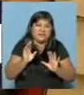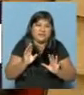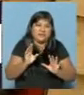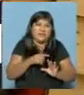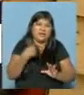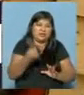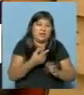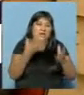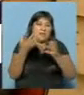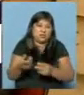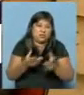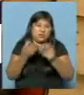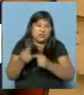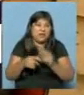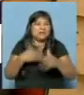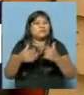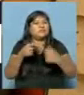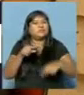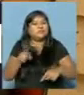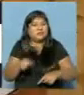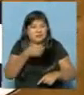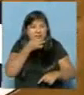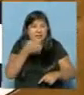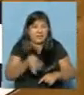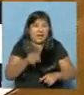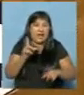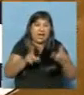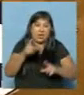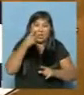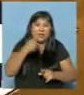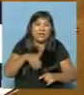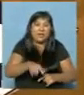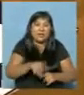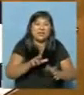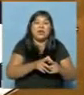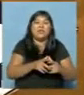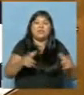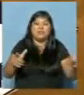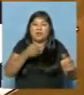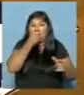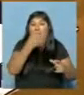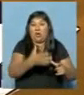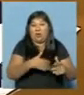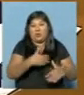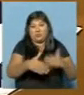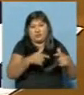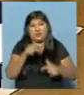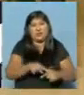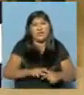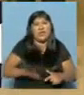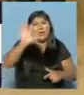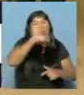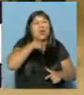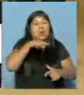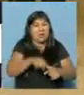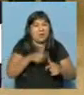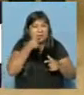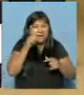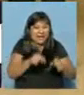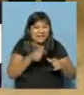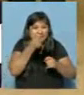de todos, para el crecimiento, y que algún día esto puedan tener, el pueblo de Jujuy pueda tener esa posibilidad de la